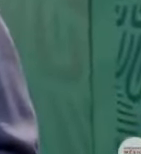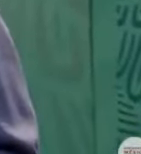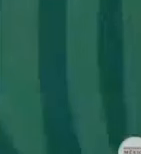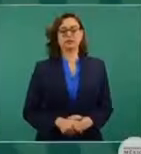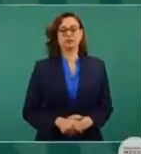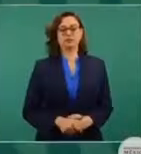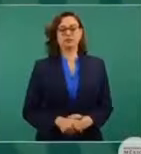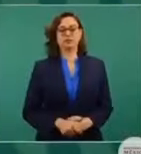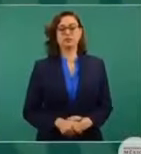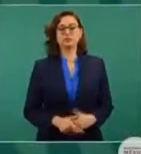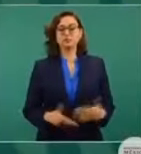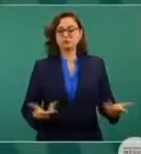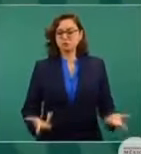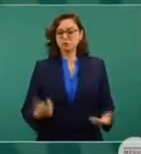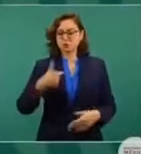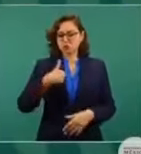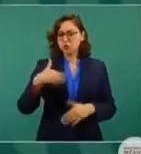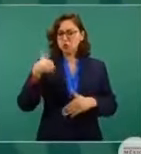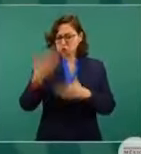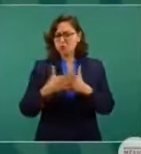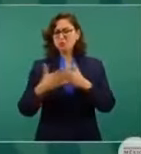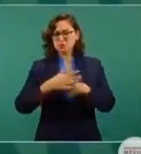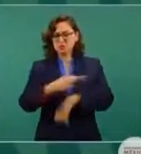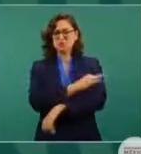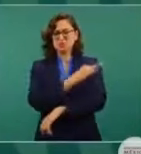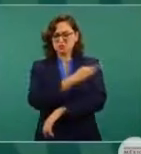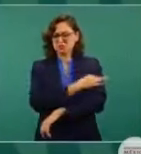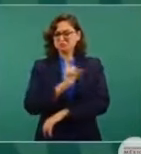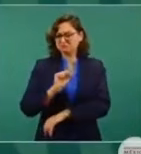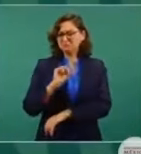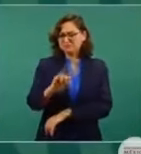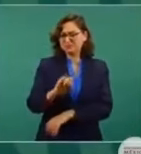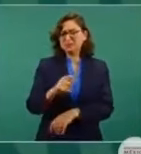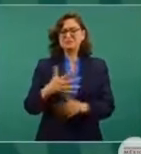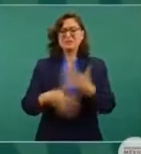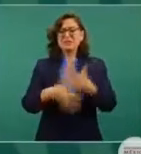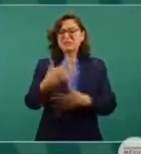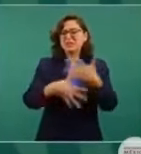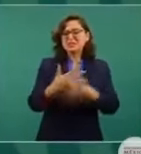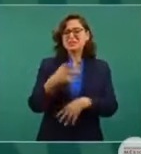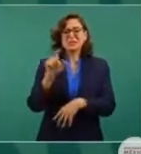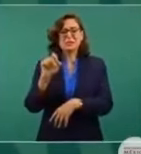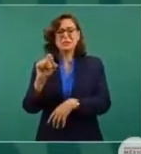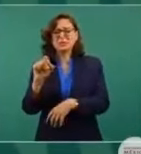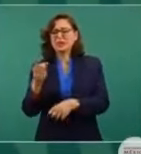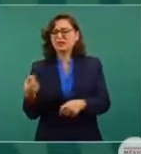me dicen que puede ser en 15, 20 días. Va a coincidir cuando ya se